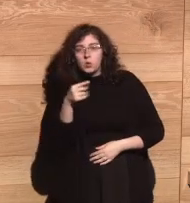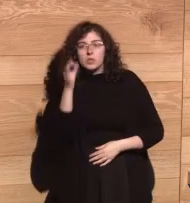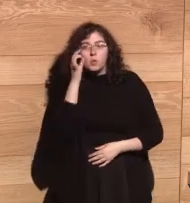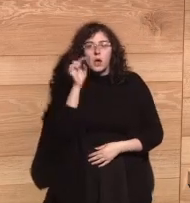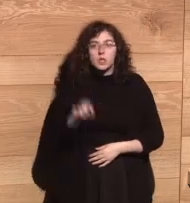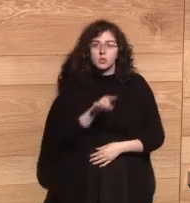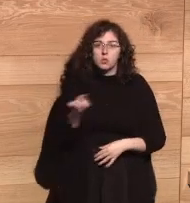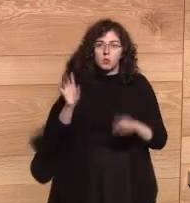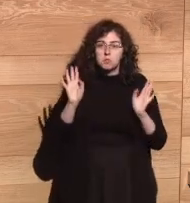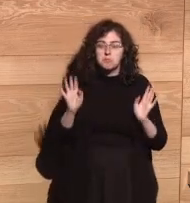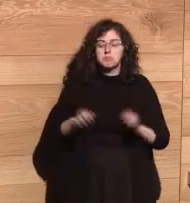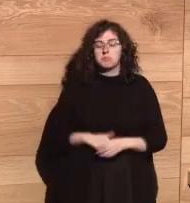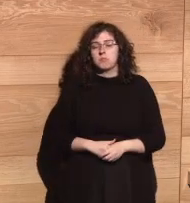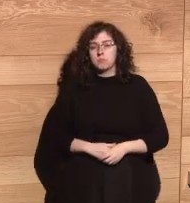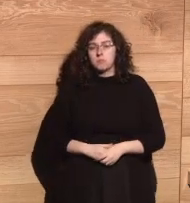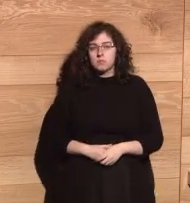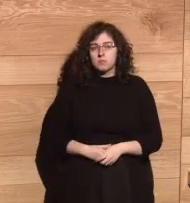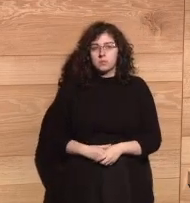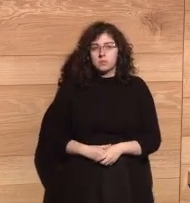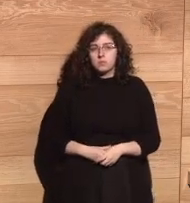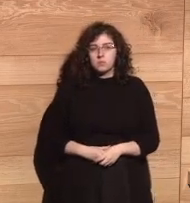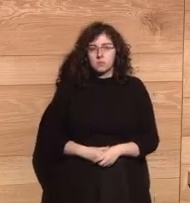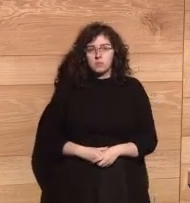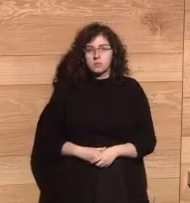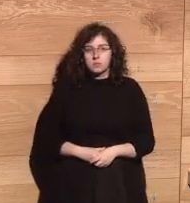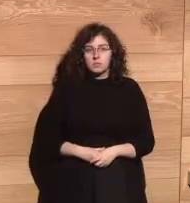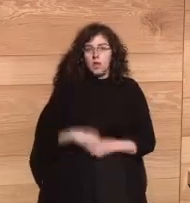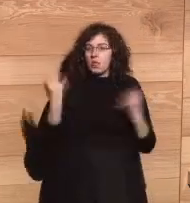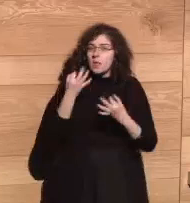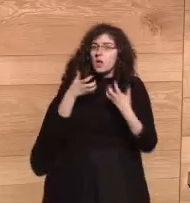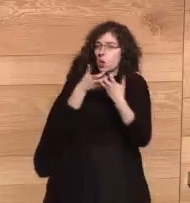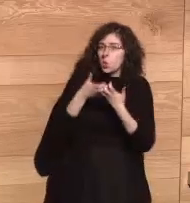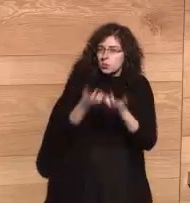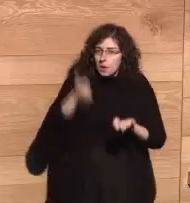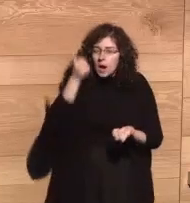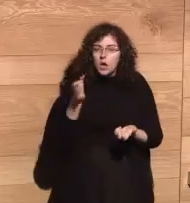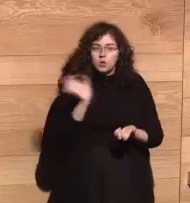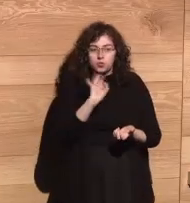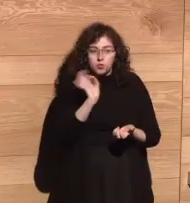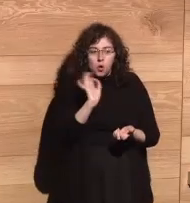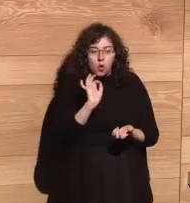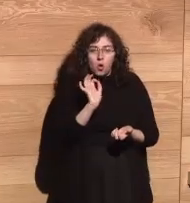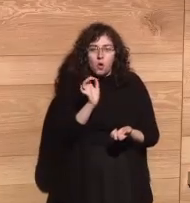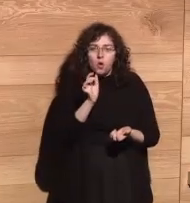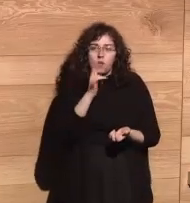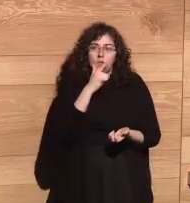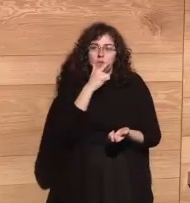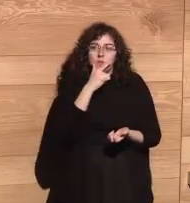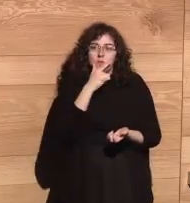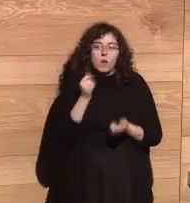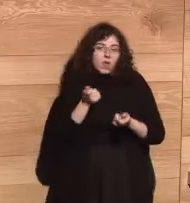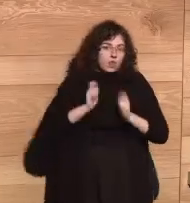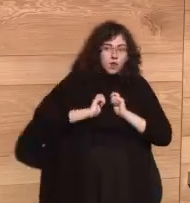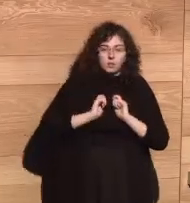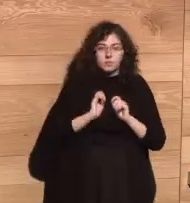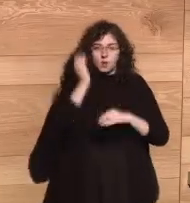¿Habéis tenido que luchar más o no? ¿O habéis sido favorecidas? Bueno, yo